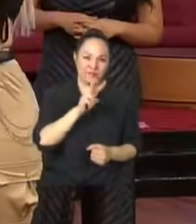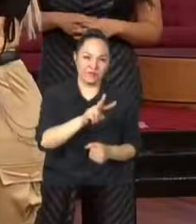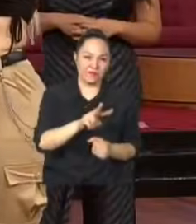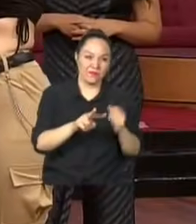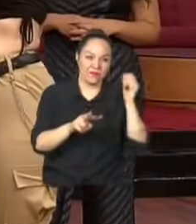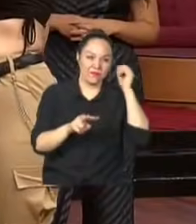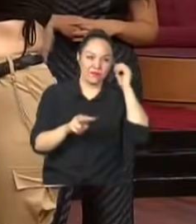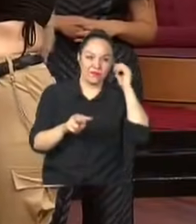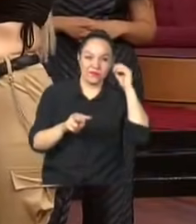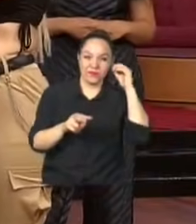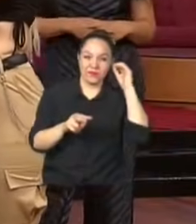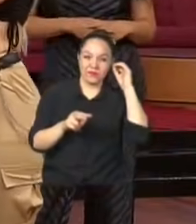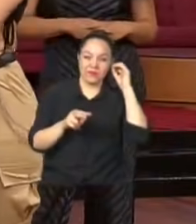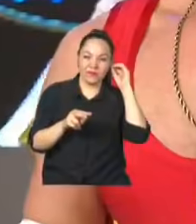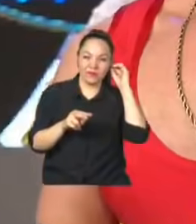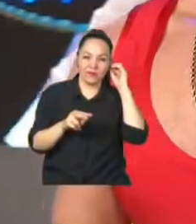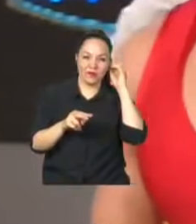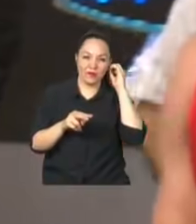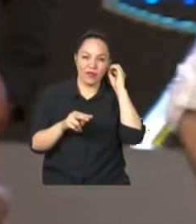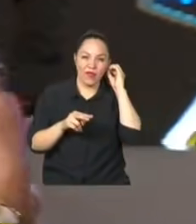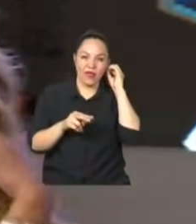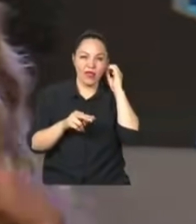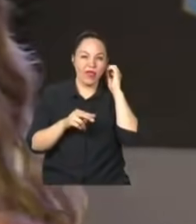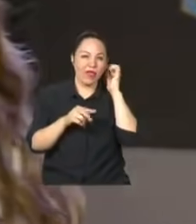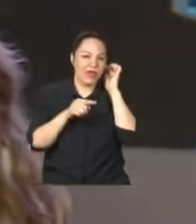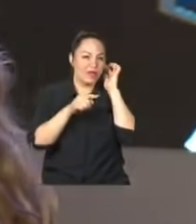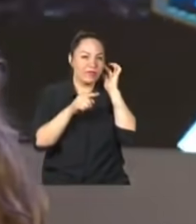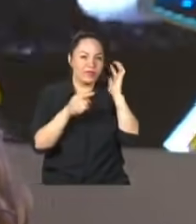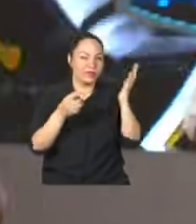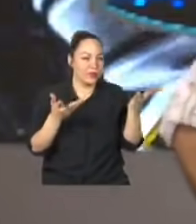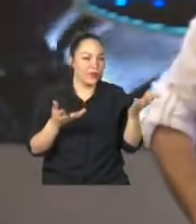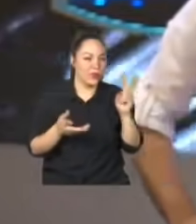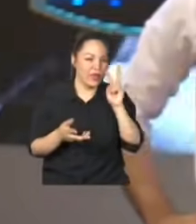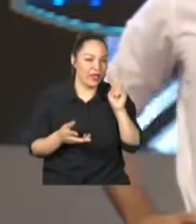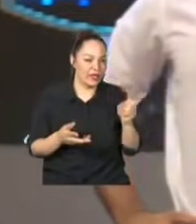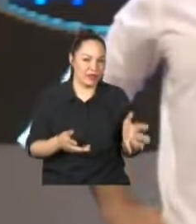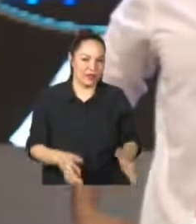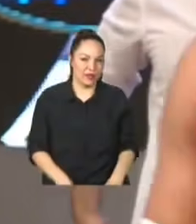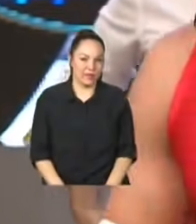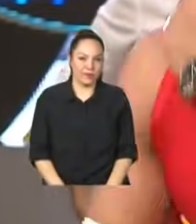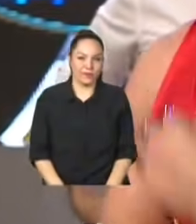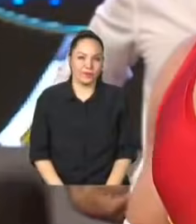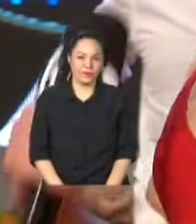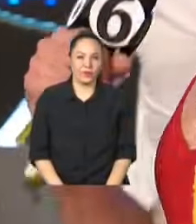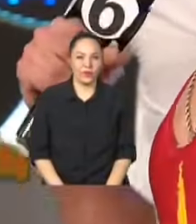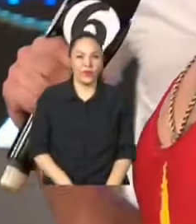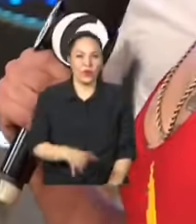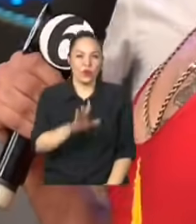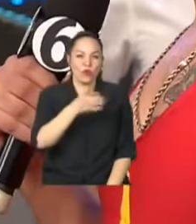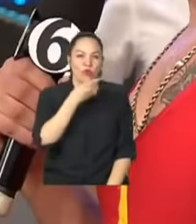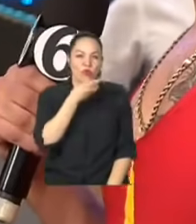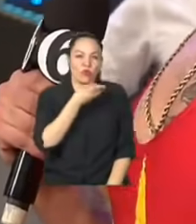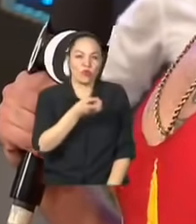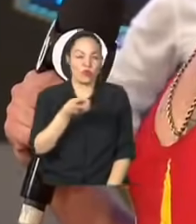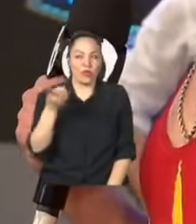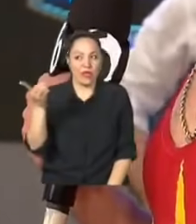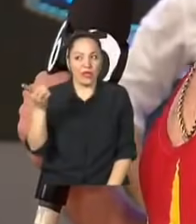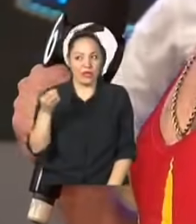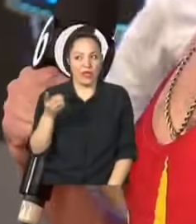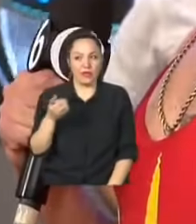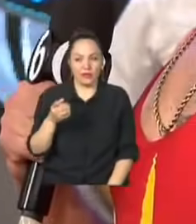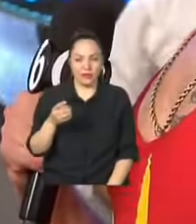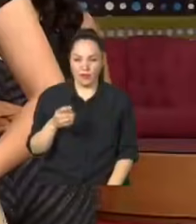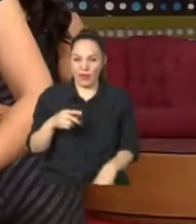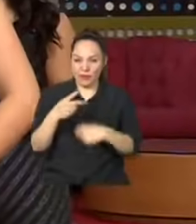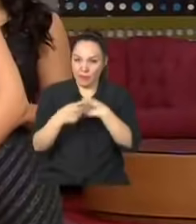la única. ¿Y qué tiene que ver tu señora aquí? Que no estaba manoseada y soy digno de decir. Mi señora no andaba de tingo ni tingo con